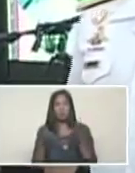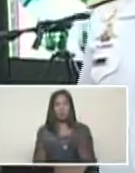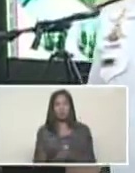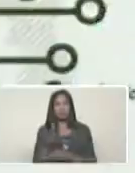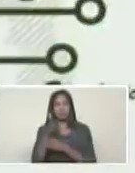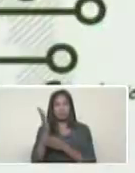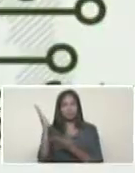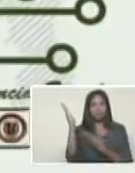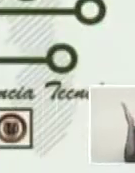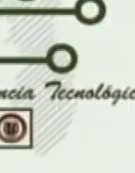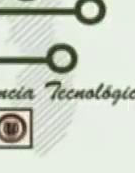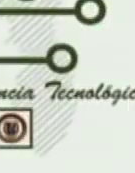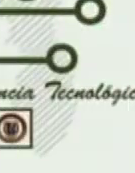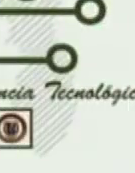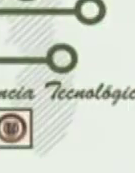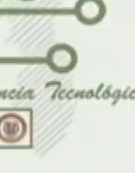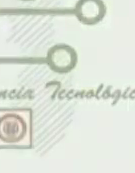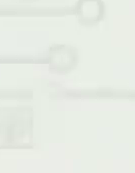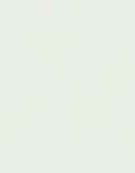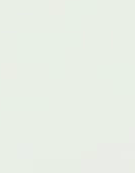video.